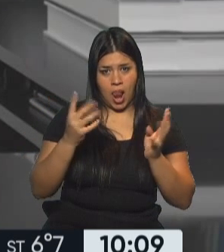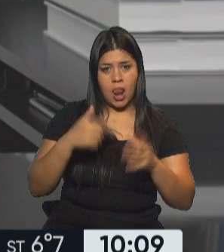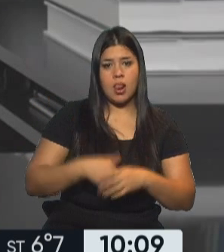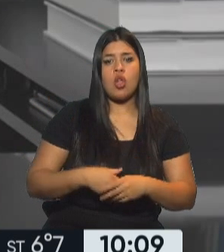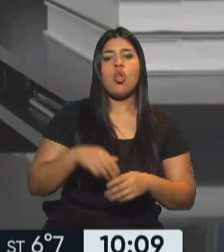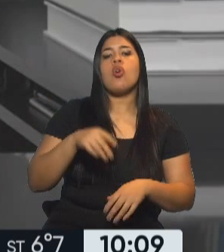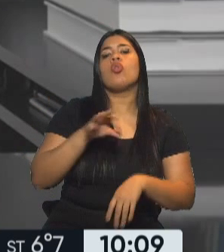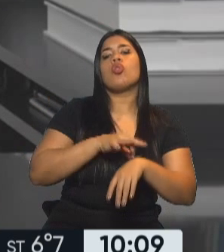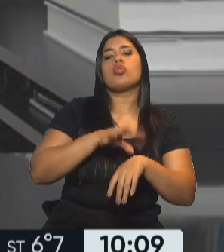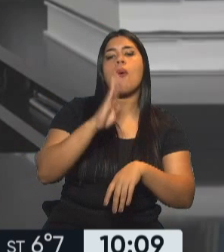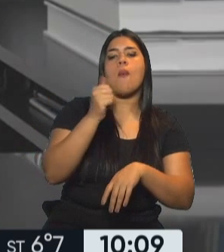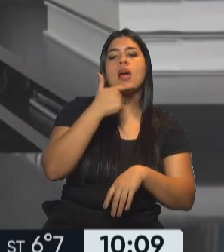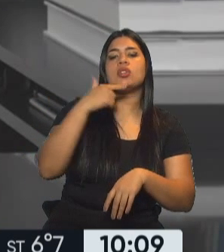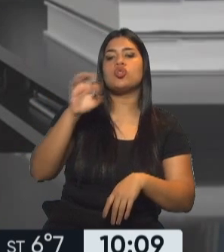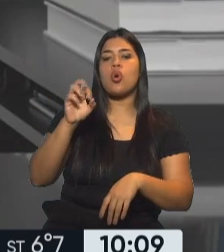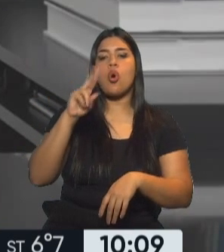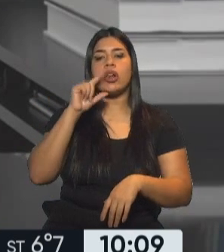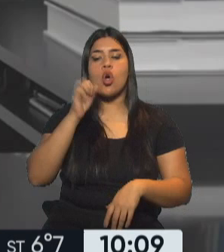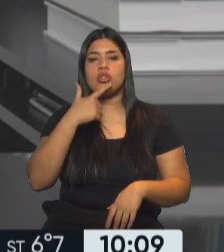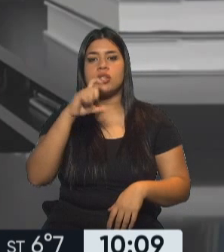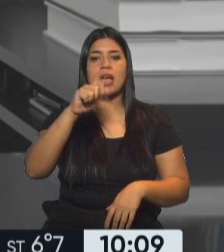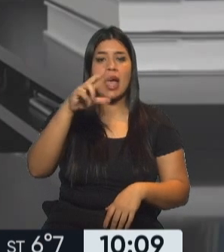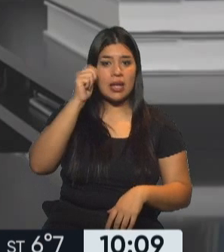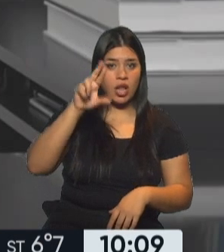Basso, Ríos y Canero,